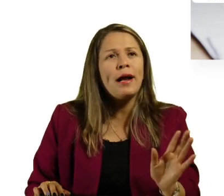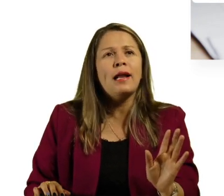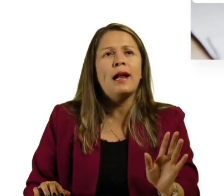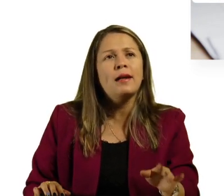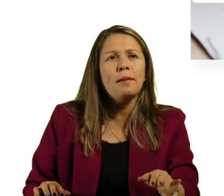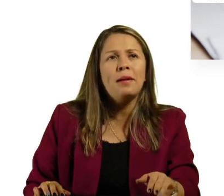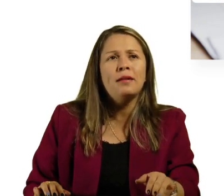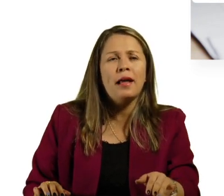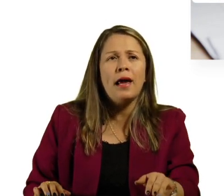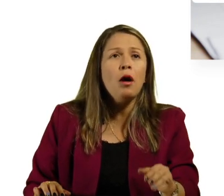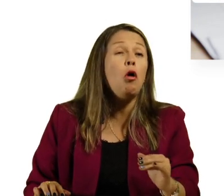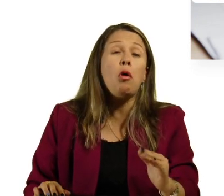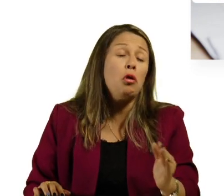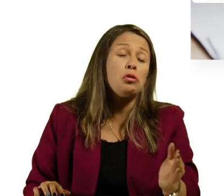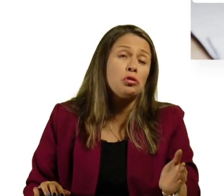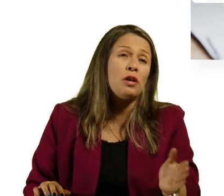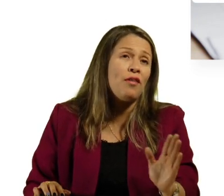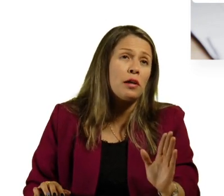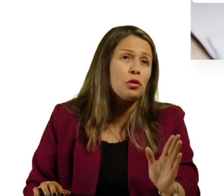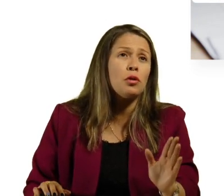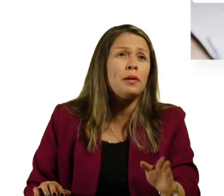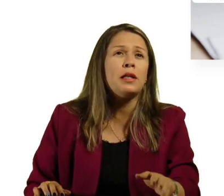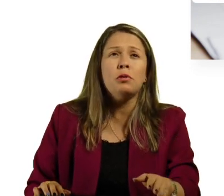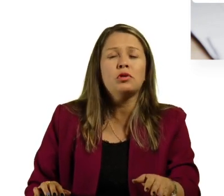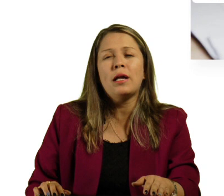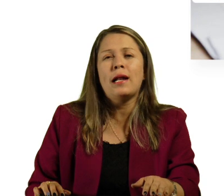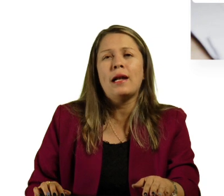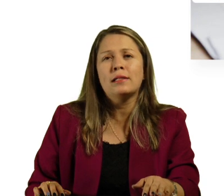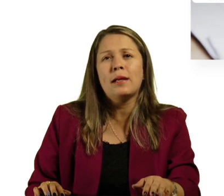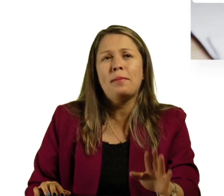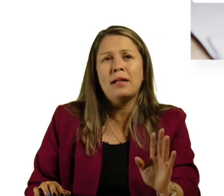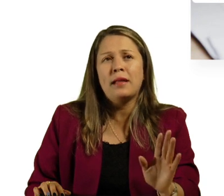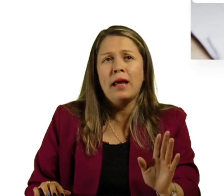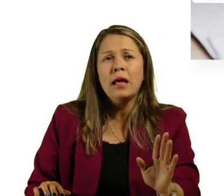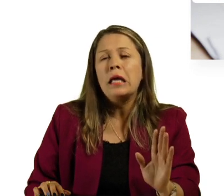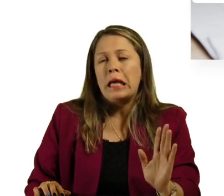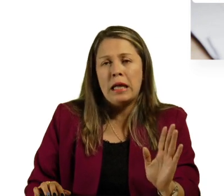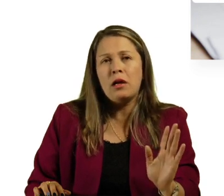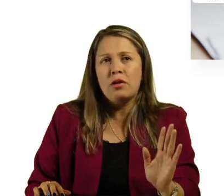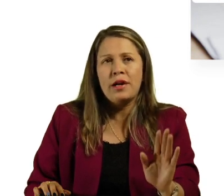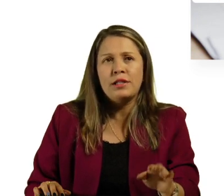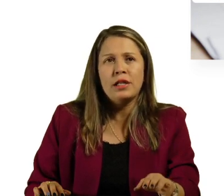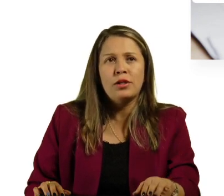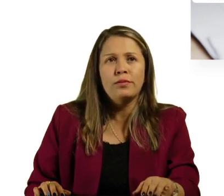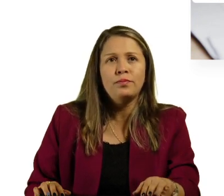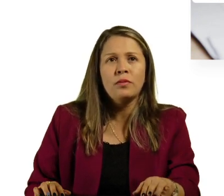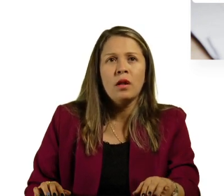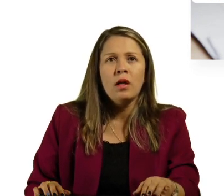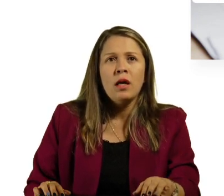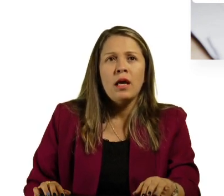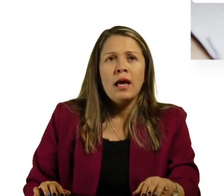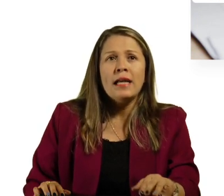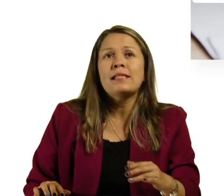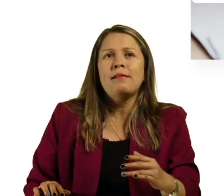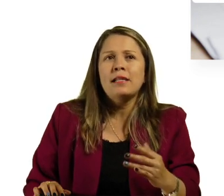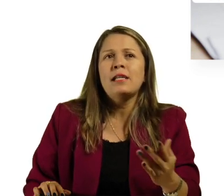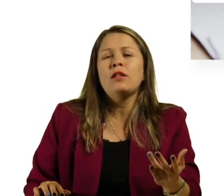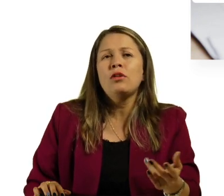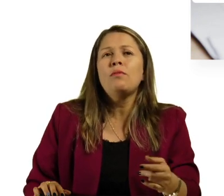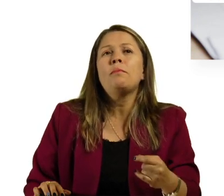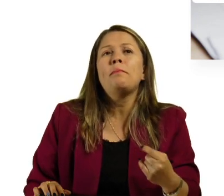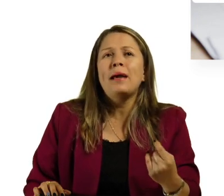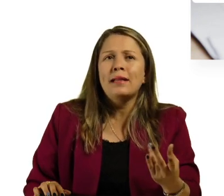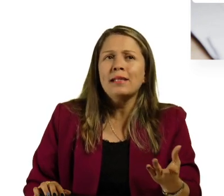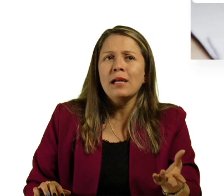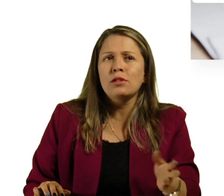objetivo general que planteé o los diversos objetivos generales que planteé en la organización.